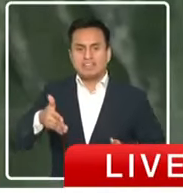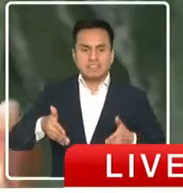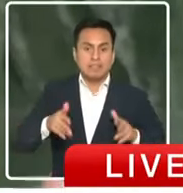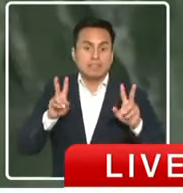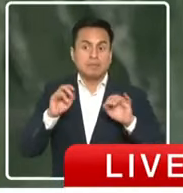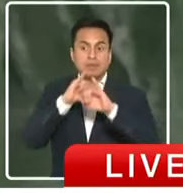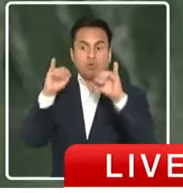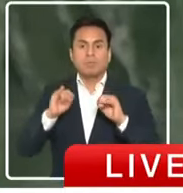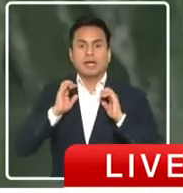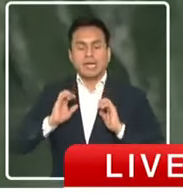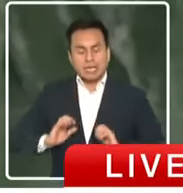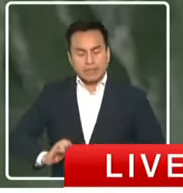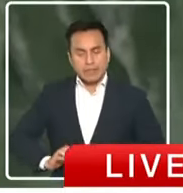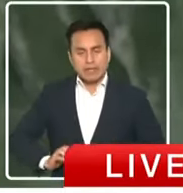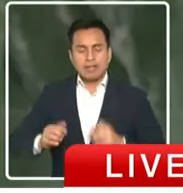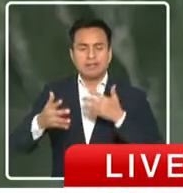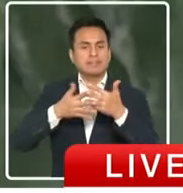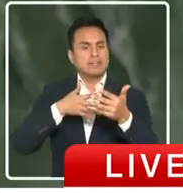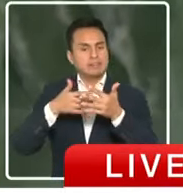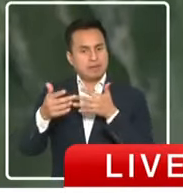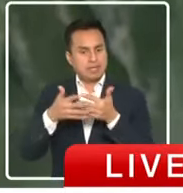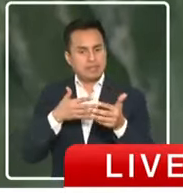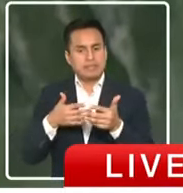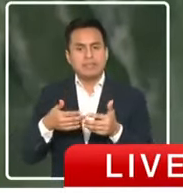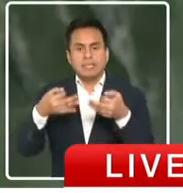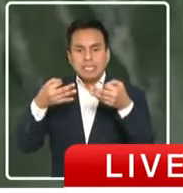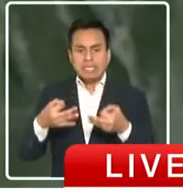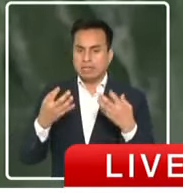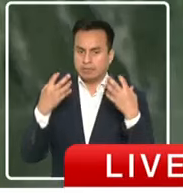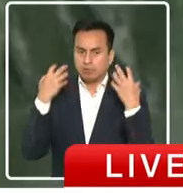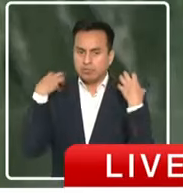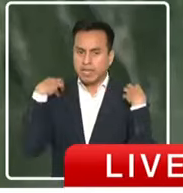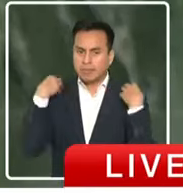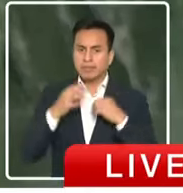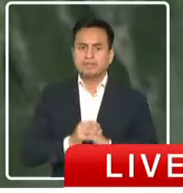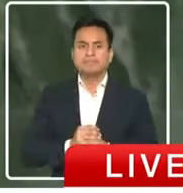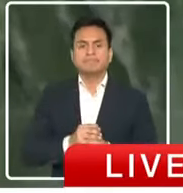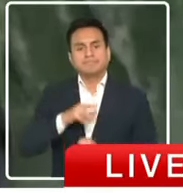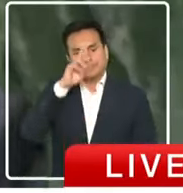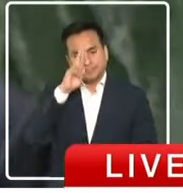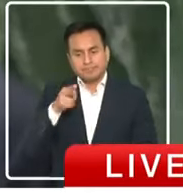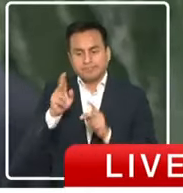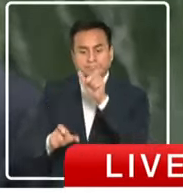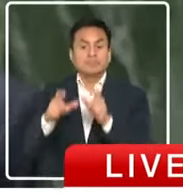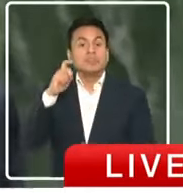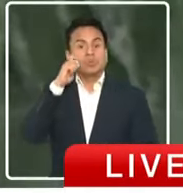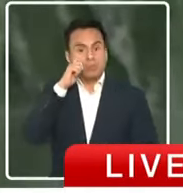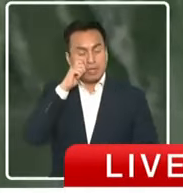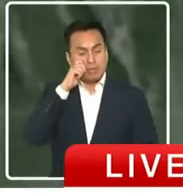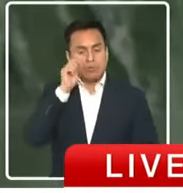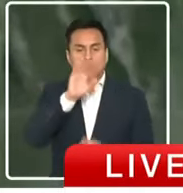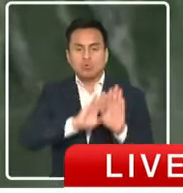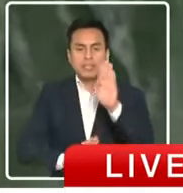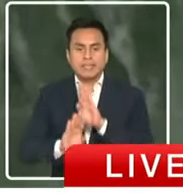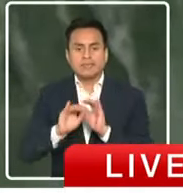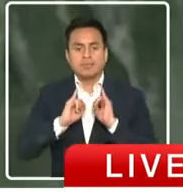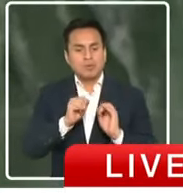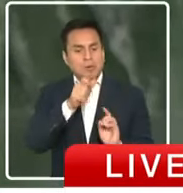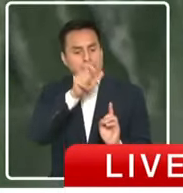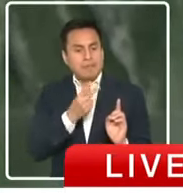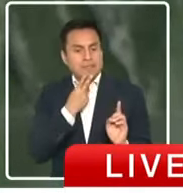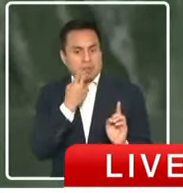en forma ética, transparente y responsable, que respete los derechos humanos, proteja los datos